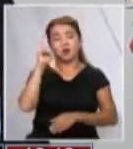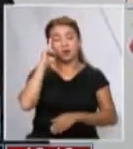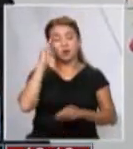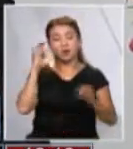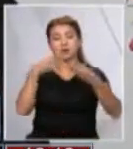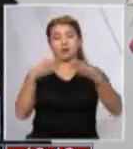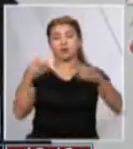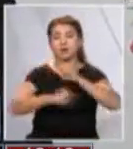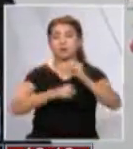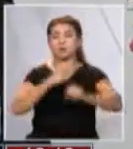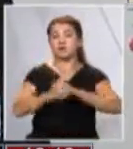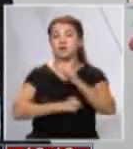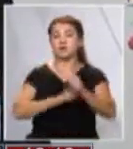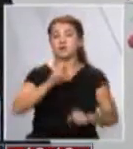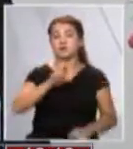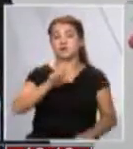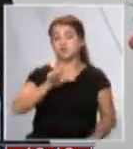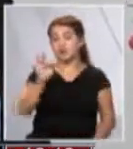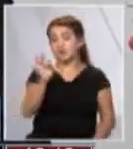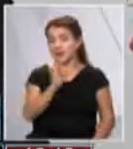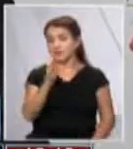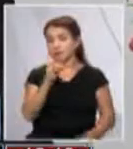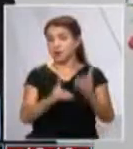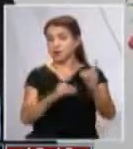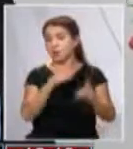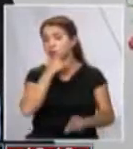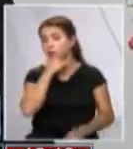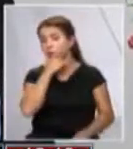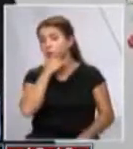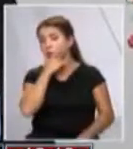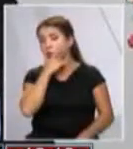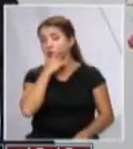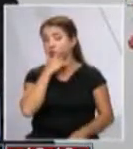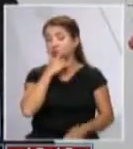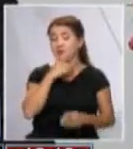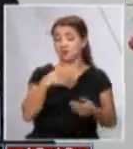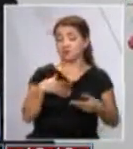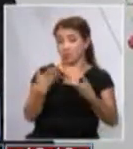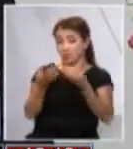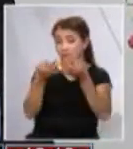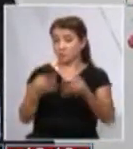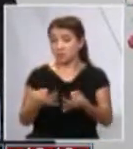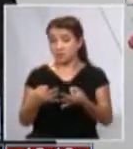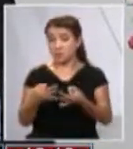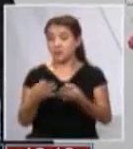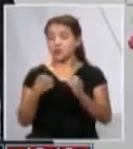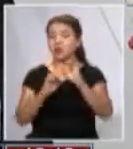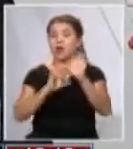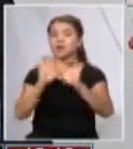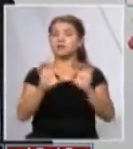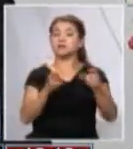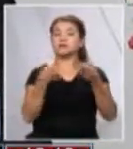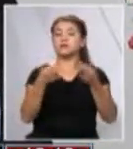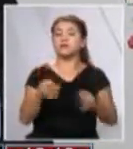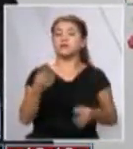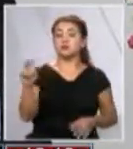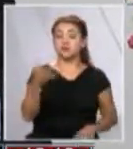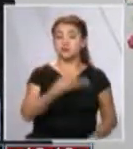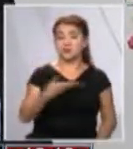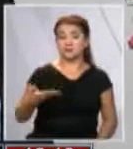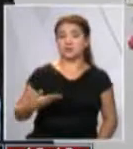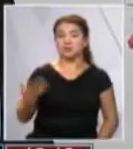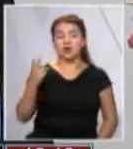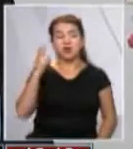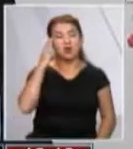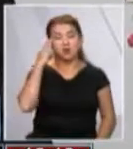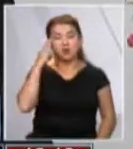del 27F, donde todavía existen algunas dudas si va a haber un pronunciamiento oficial, si va a haber aparte una actividad oficial desde la presidencia para